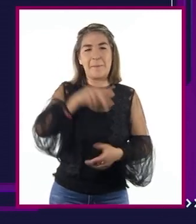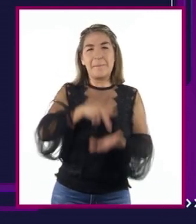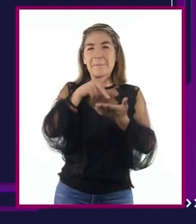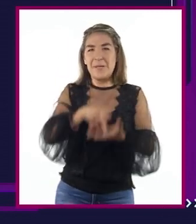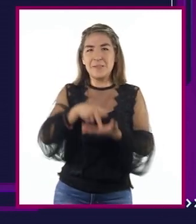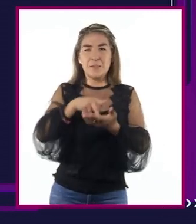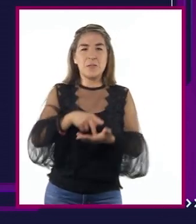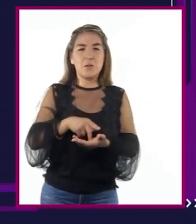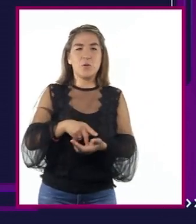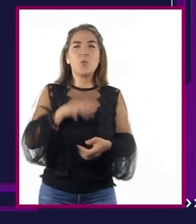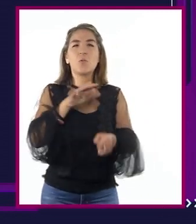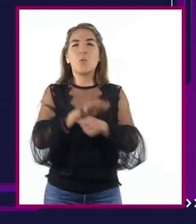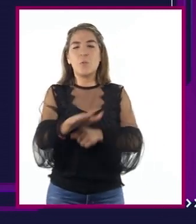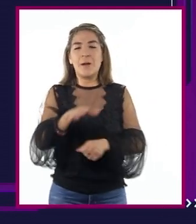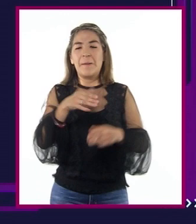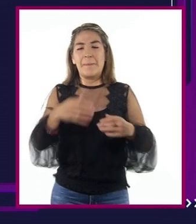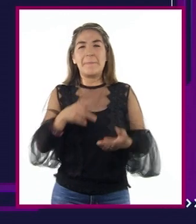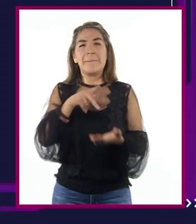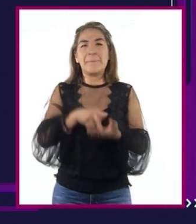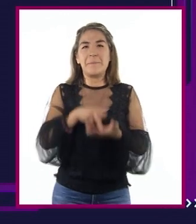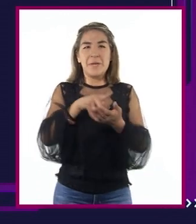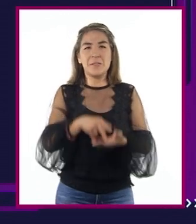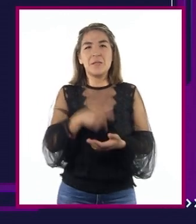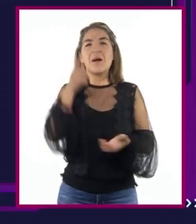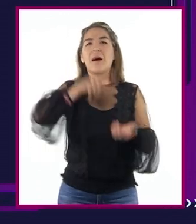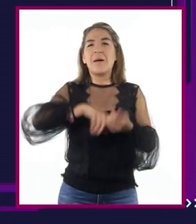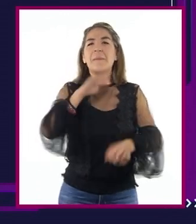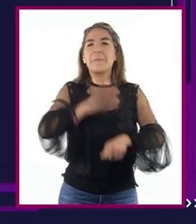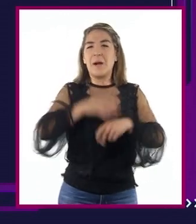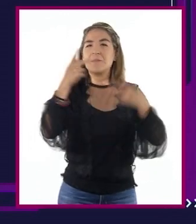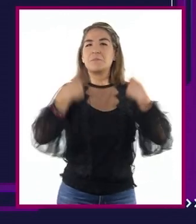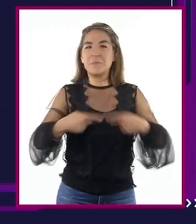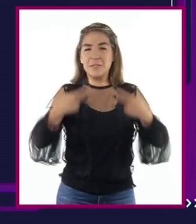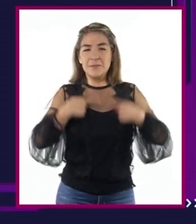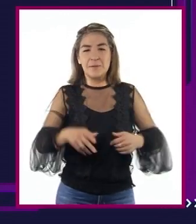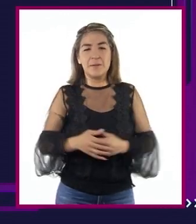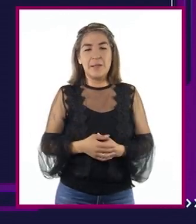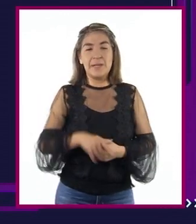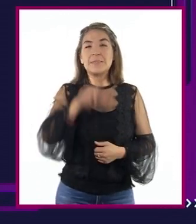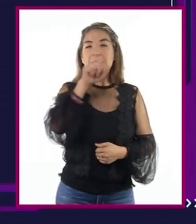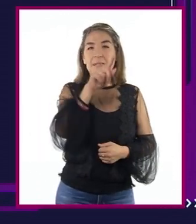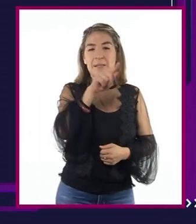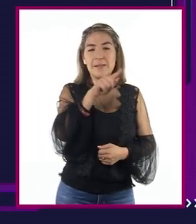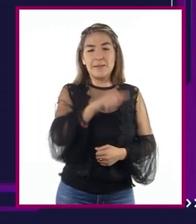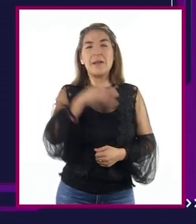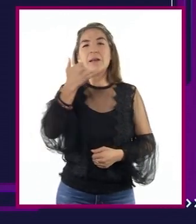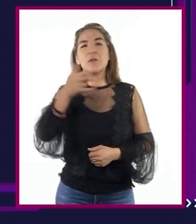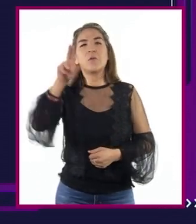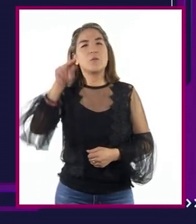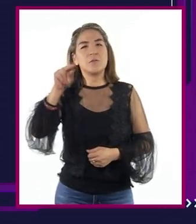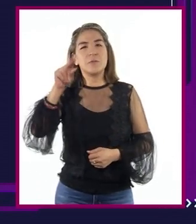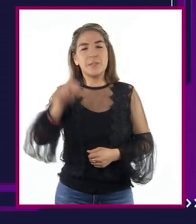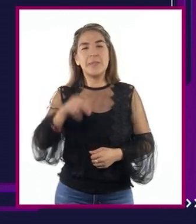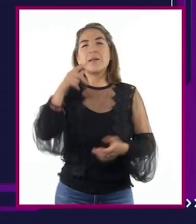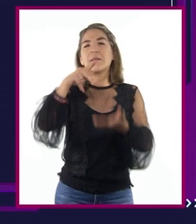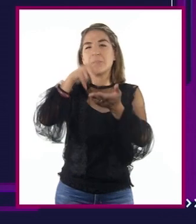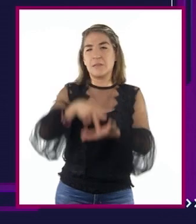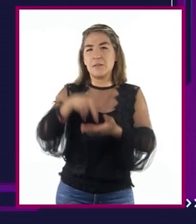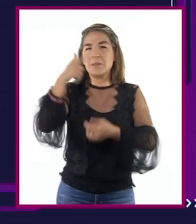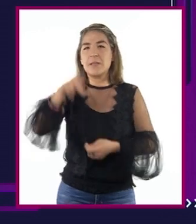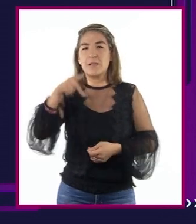qué intervalo de masa corporal hay más personas? Entre 70 y 80